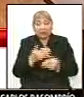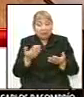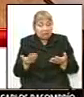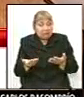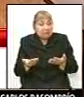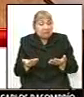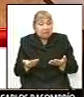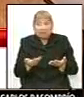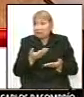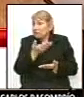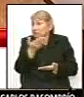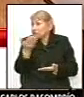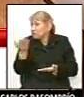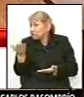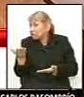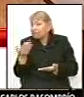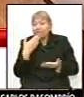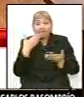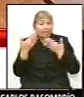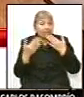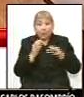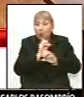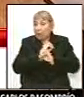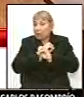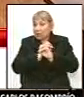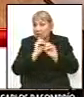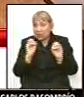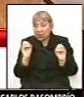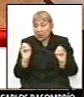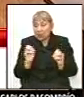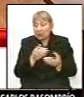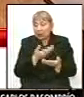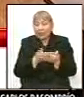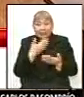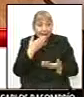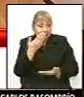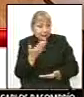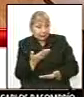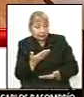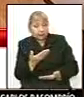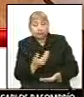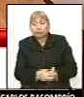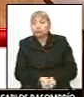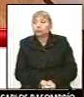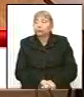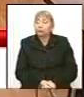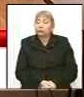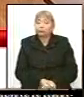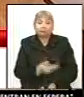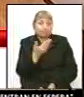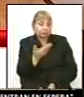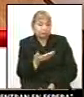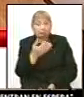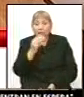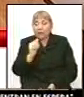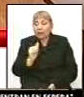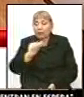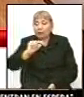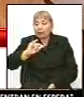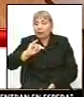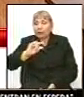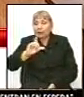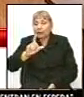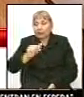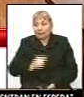Entonces, ¿alguna otra intervención? No habiendo otra intervención. Sí, congresista del Águila.